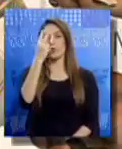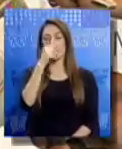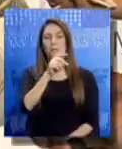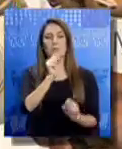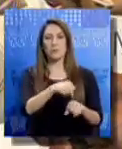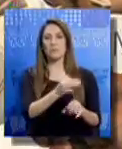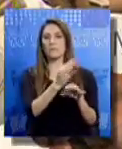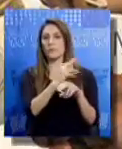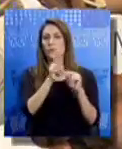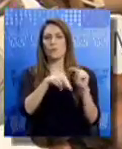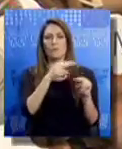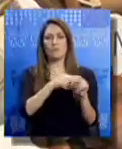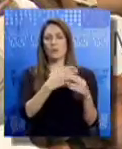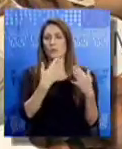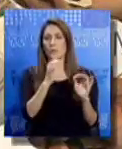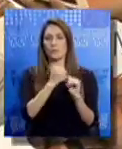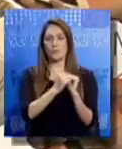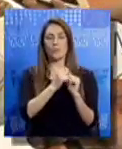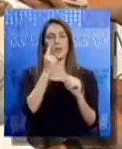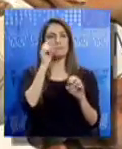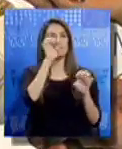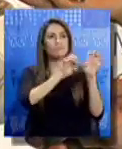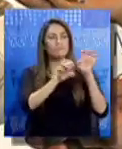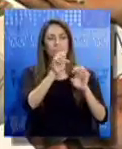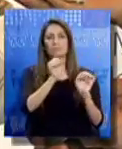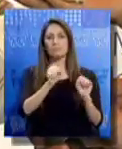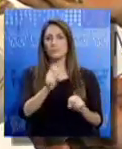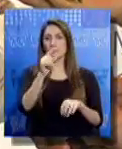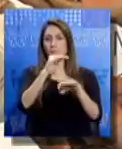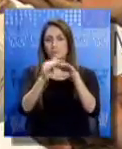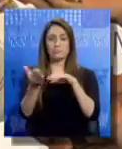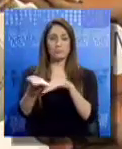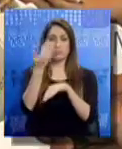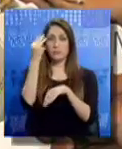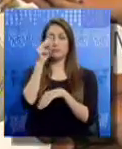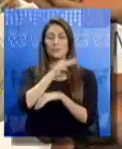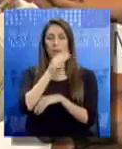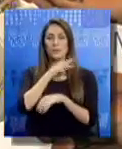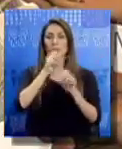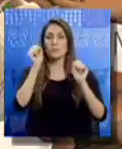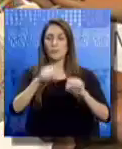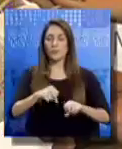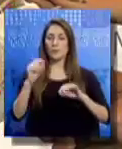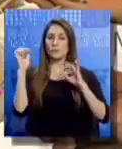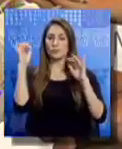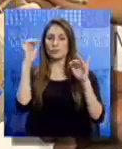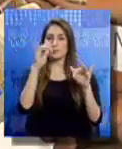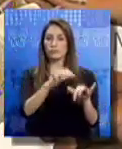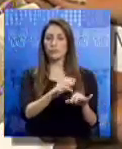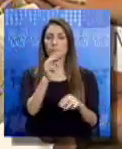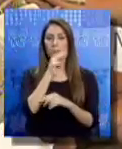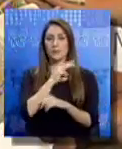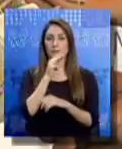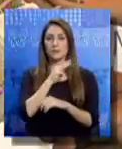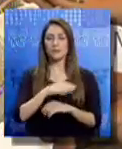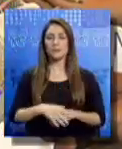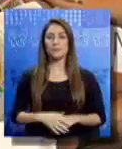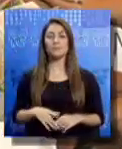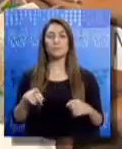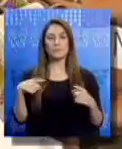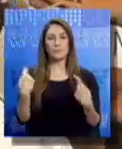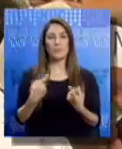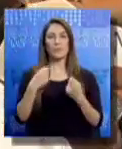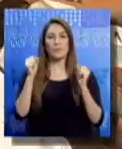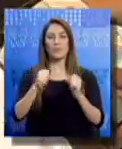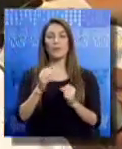funcionar normalmente, está calificada. Invitamos a que vayan y hagan Manta Centro de Operaciones, puedan pernoctar en Manta y puedan desplazarse